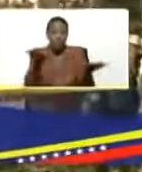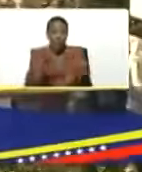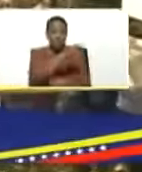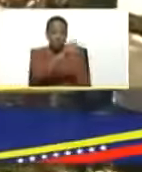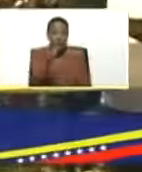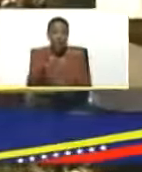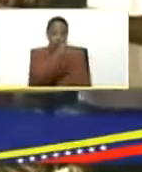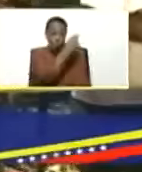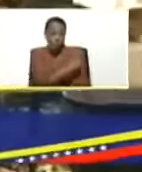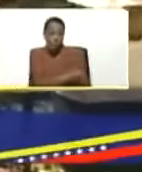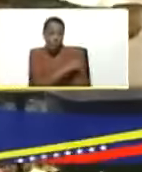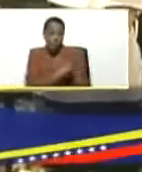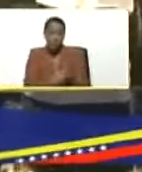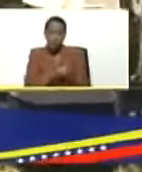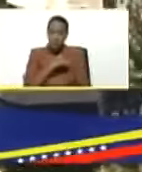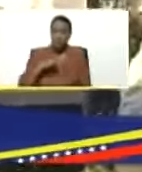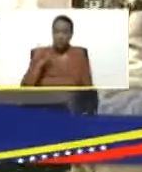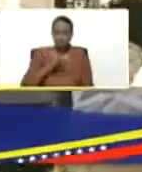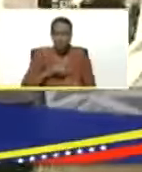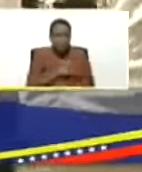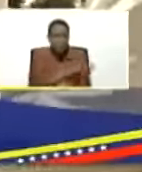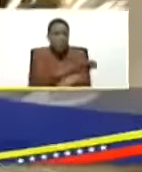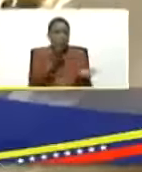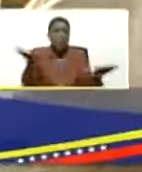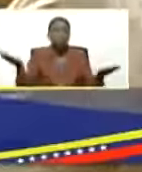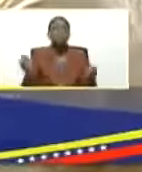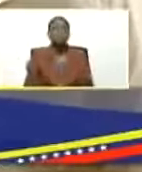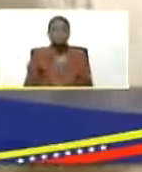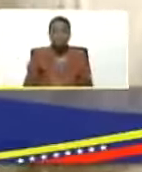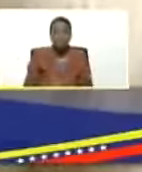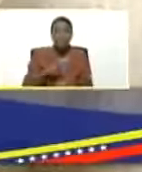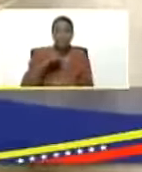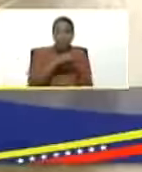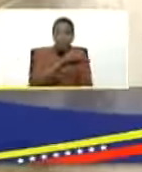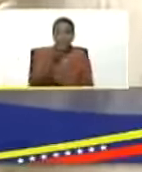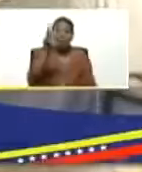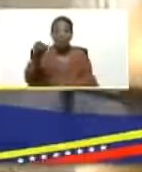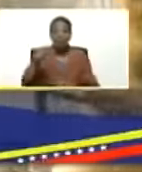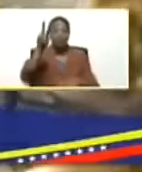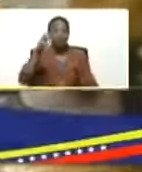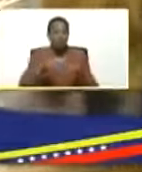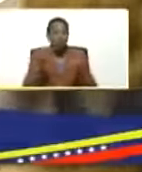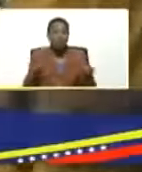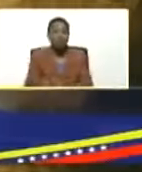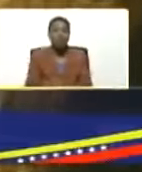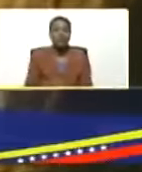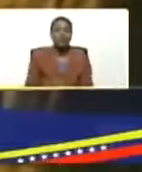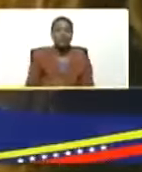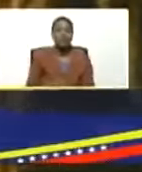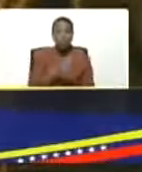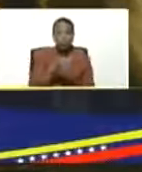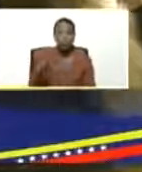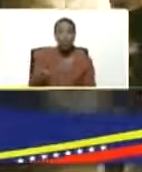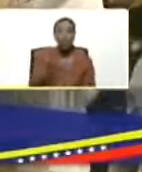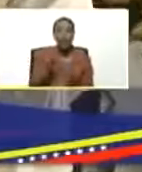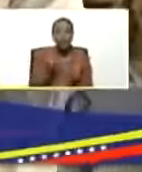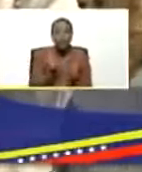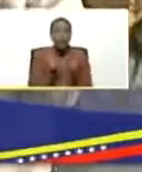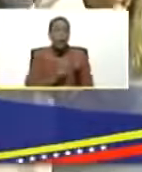Este hospital es para ustedes. Este hospital es para ustedes. aprendiendo a hacer